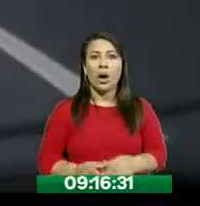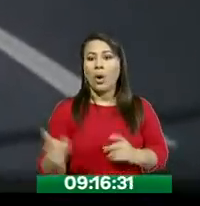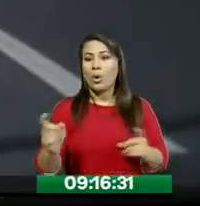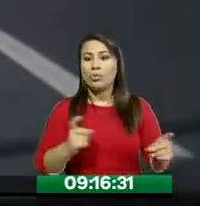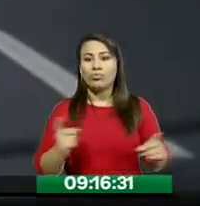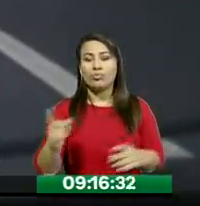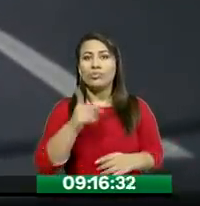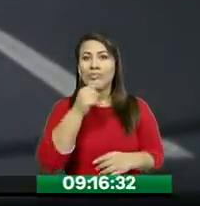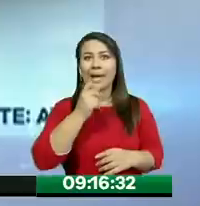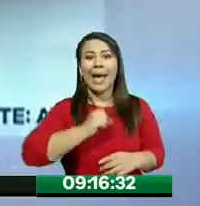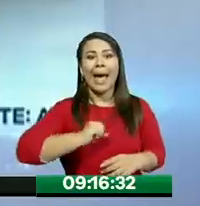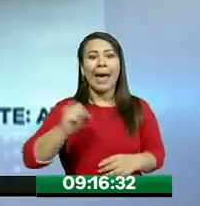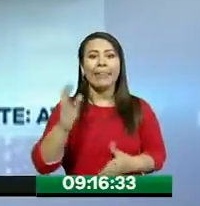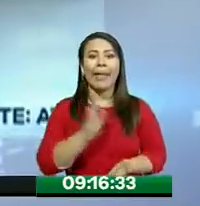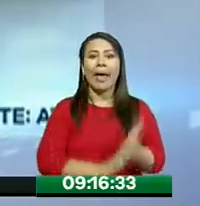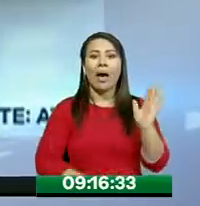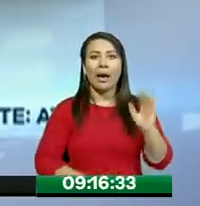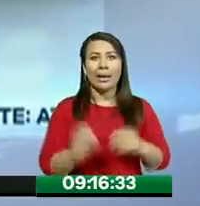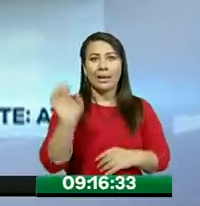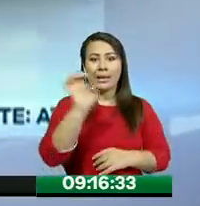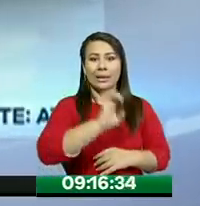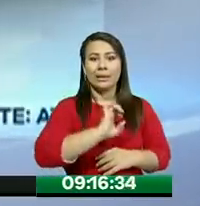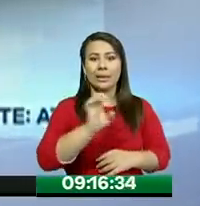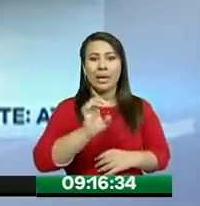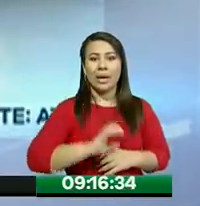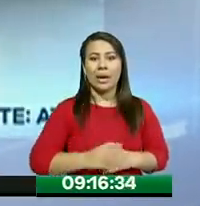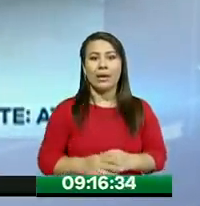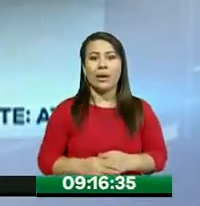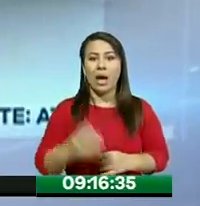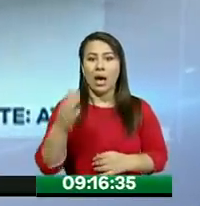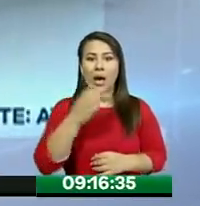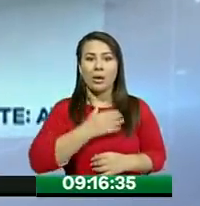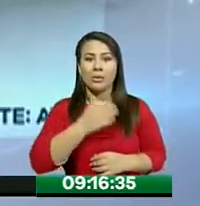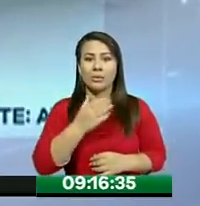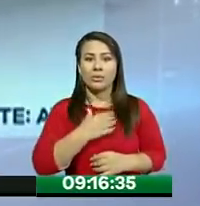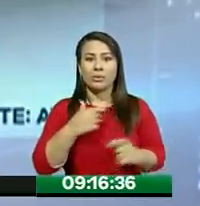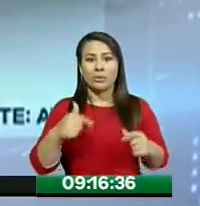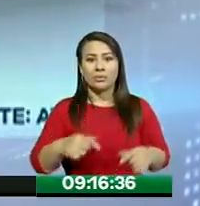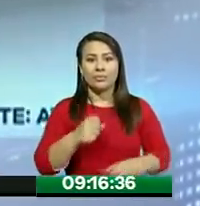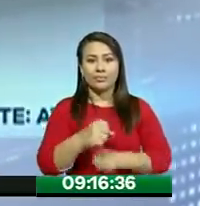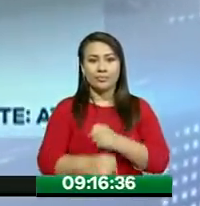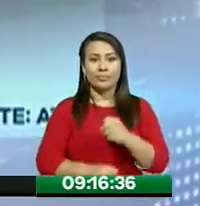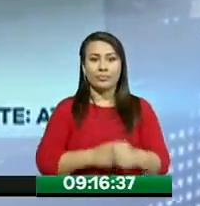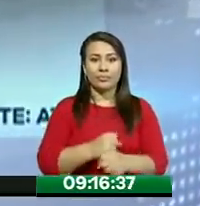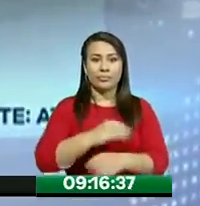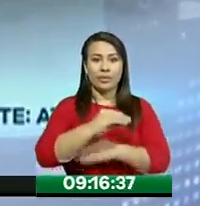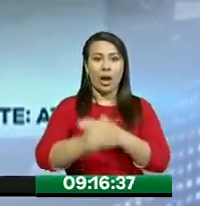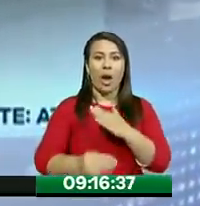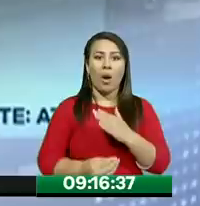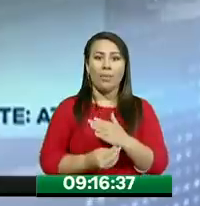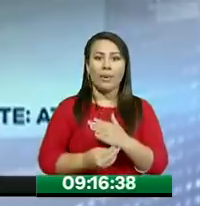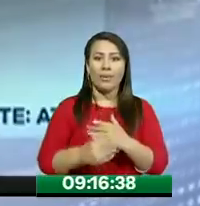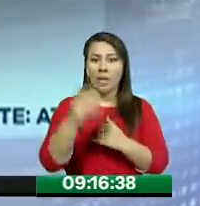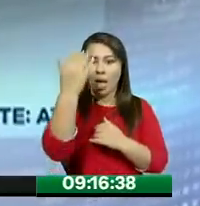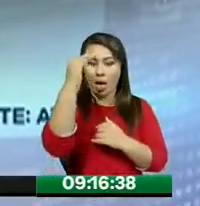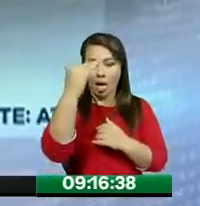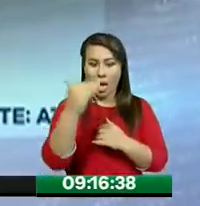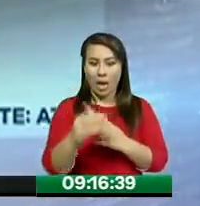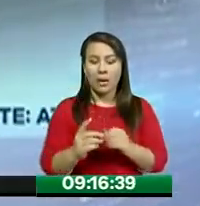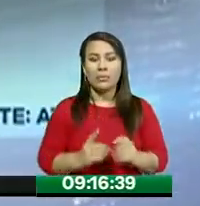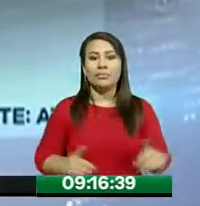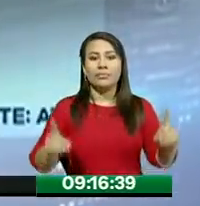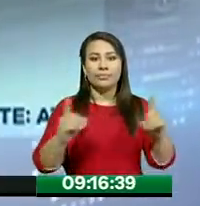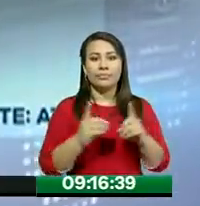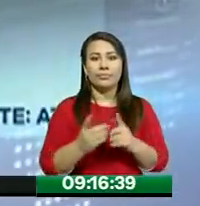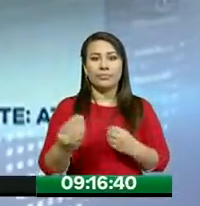de contaminación. Entonces, los efectos que causan a la población de esta comunidad son graves porque enfatizan a la salud pública,